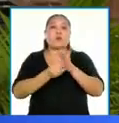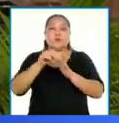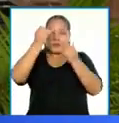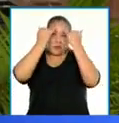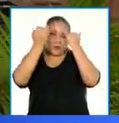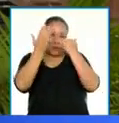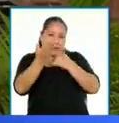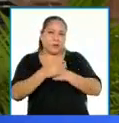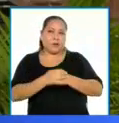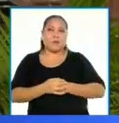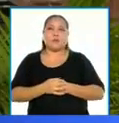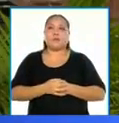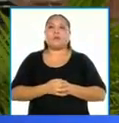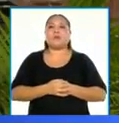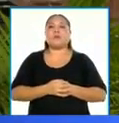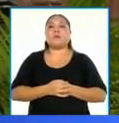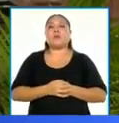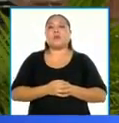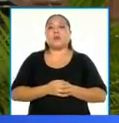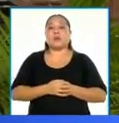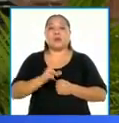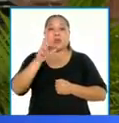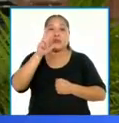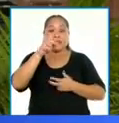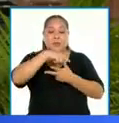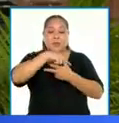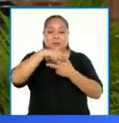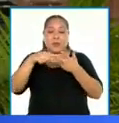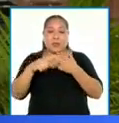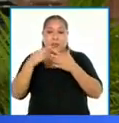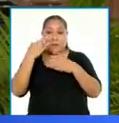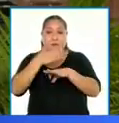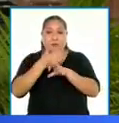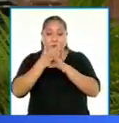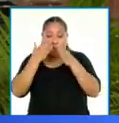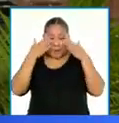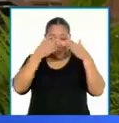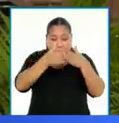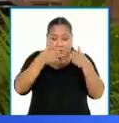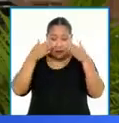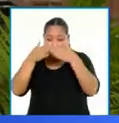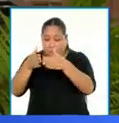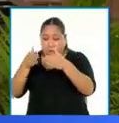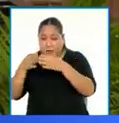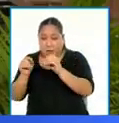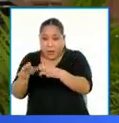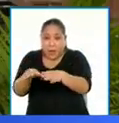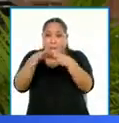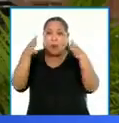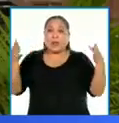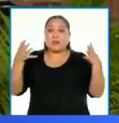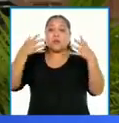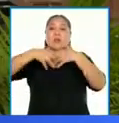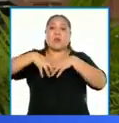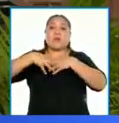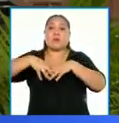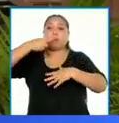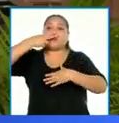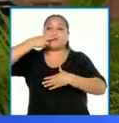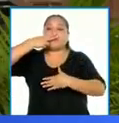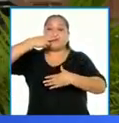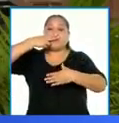idea. Hay 3 estrategias específicas para la ampliación de plantas. Uno es